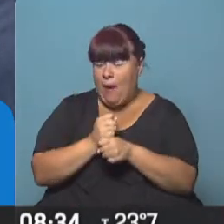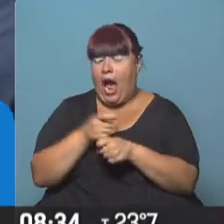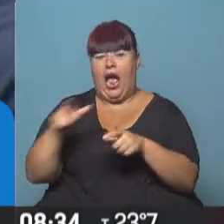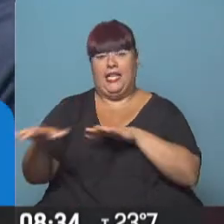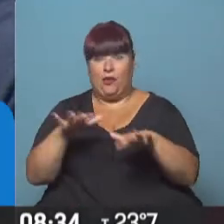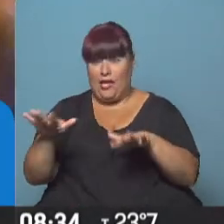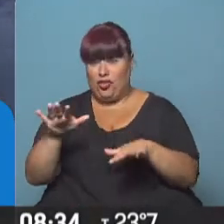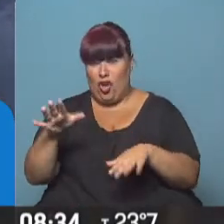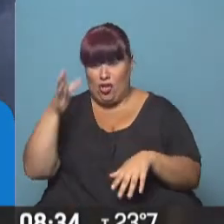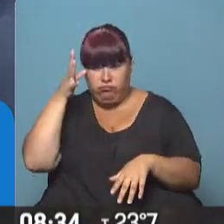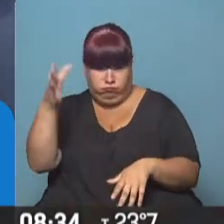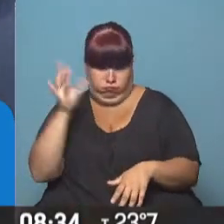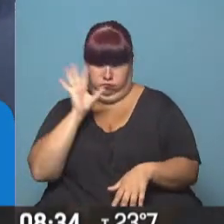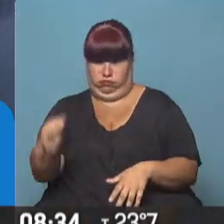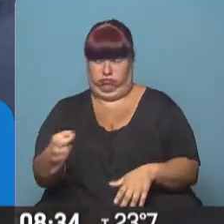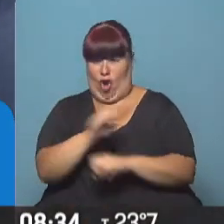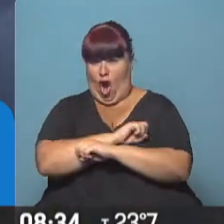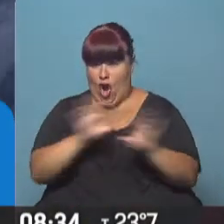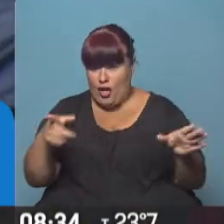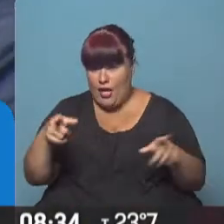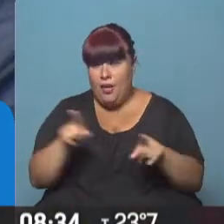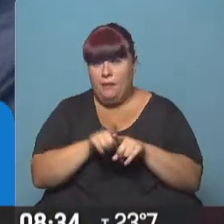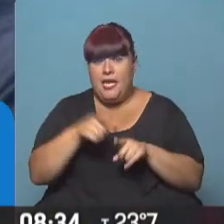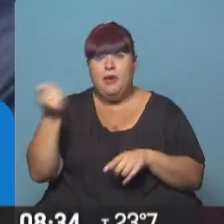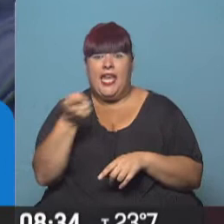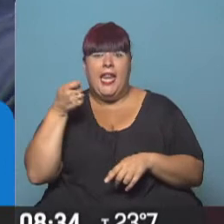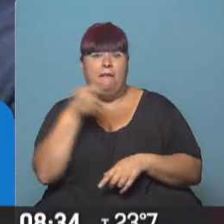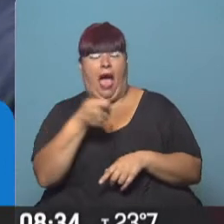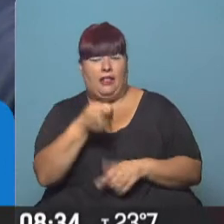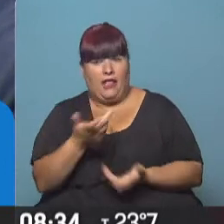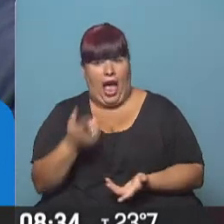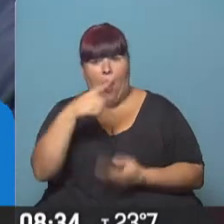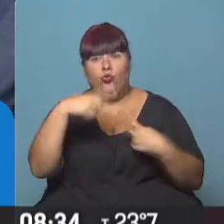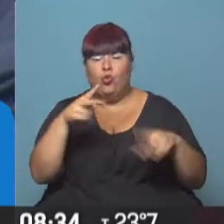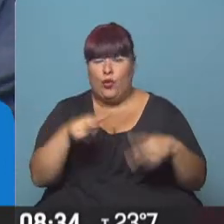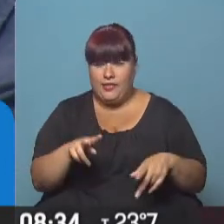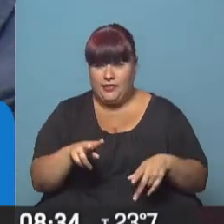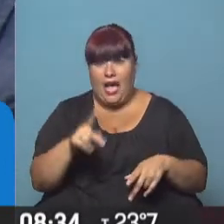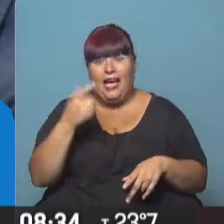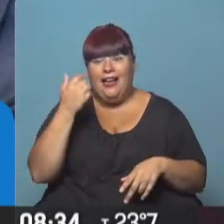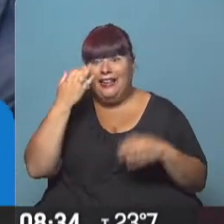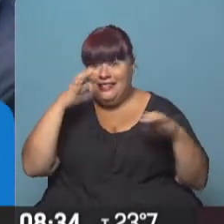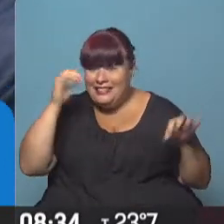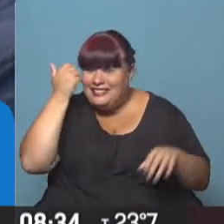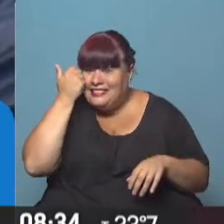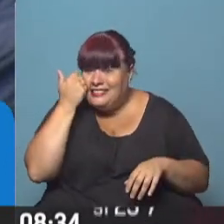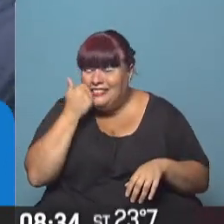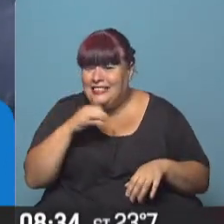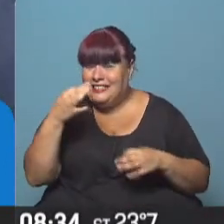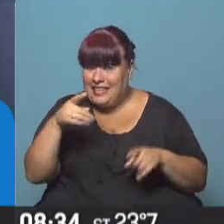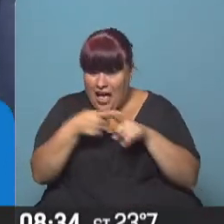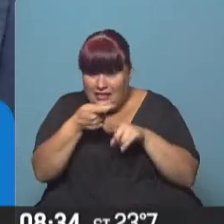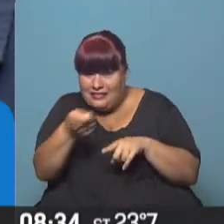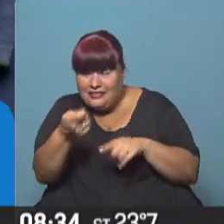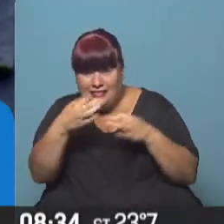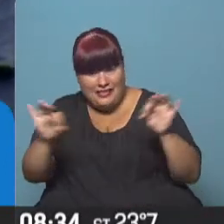situación tan claramente flagrante como alguien intentando matar a un turista, que no lo mató por un centímetro del cuchillo